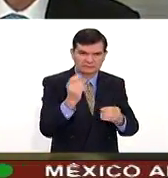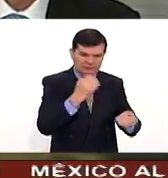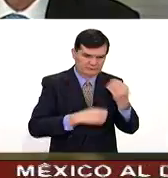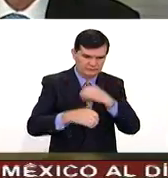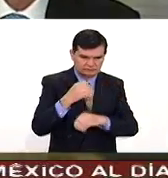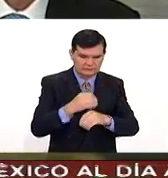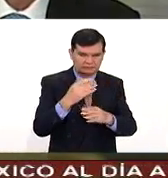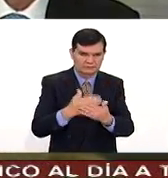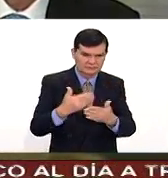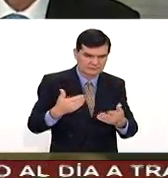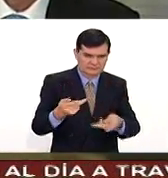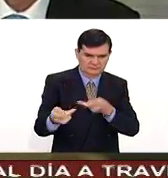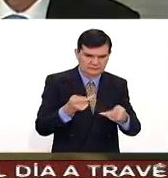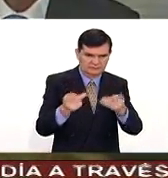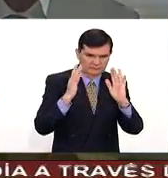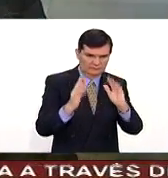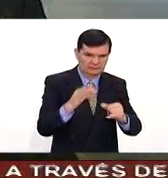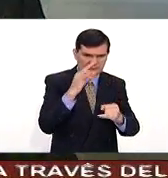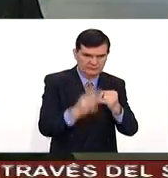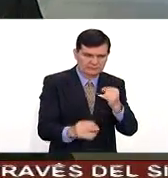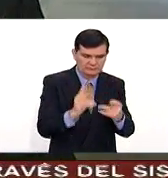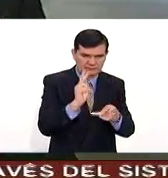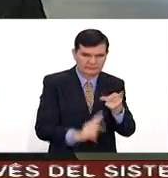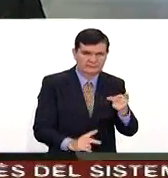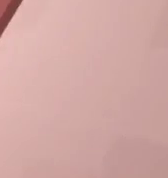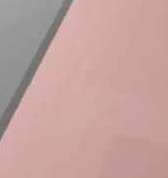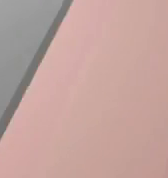obras preliminares están en la última fase.